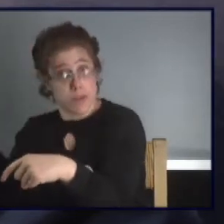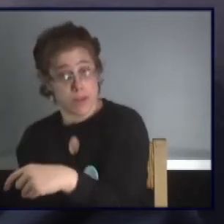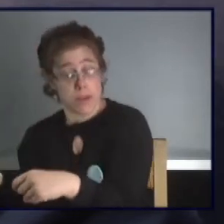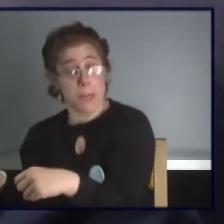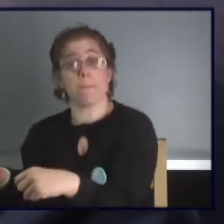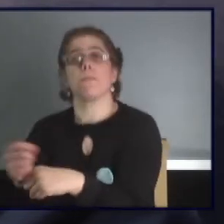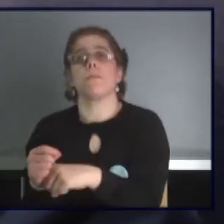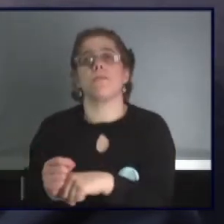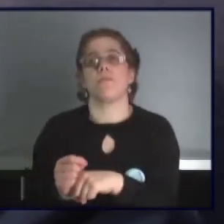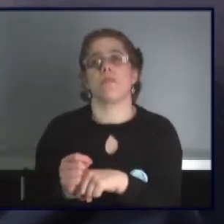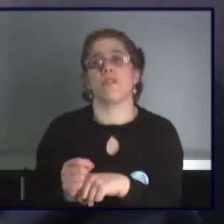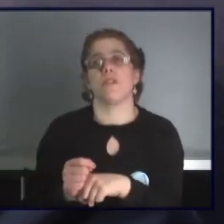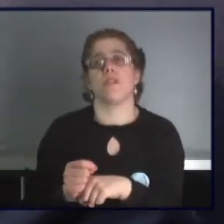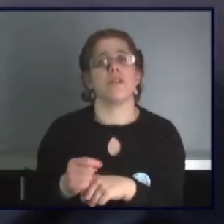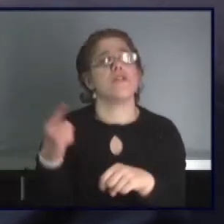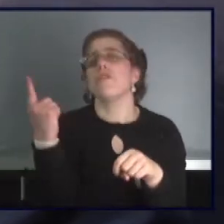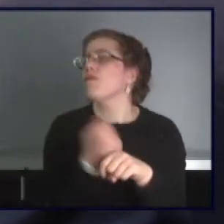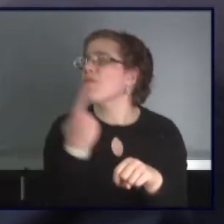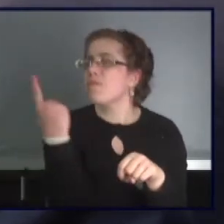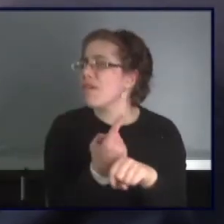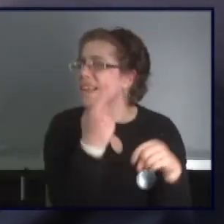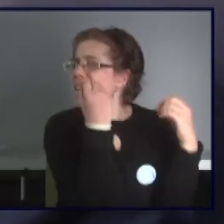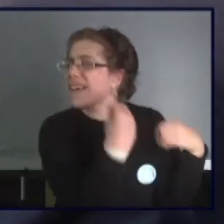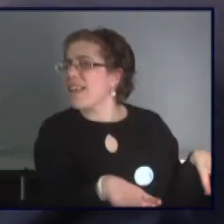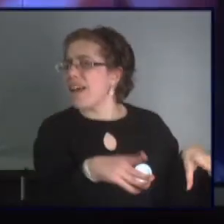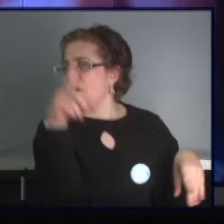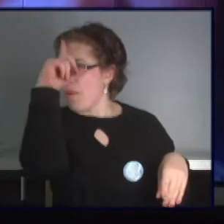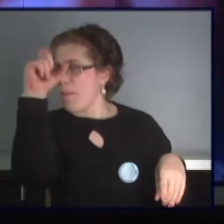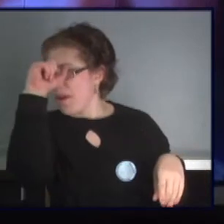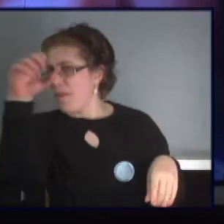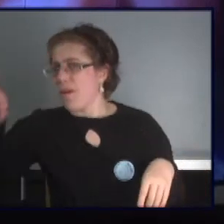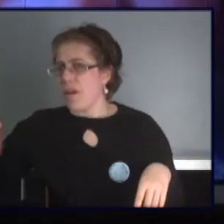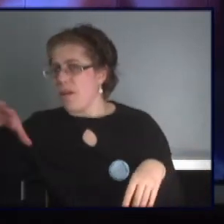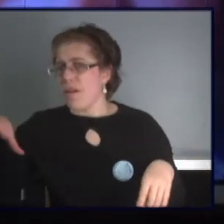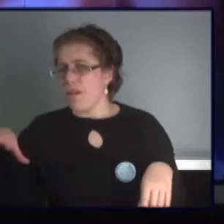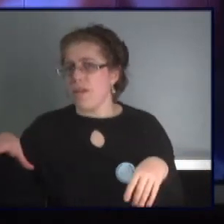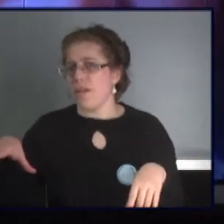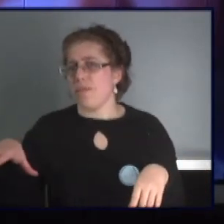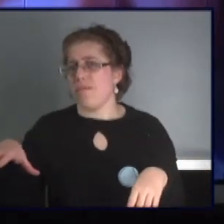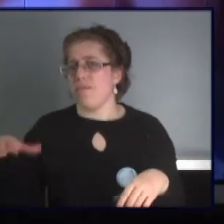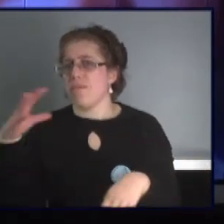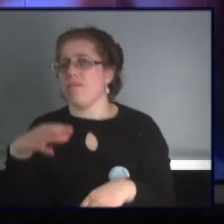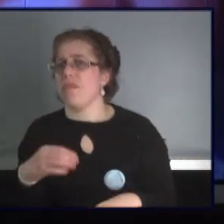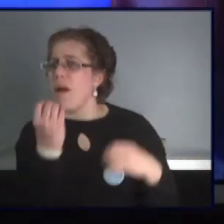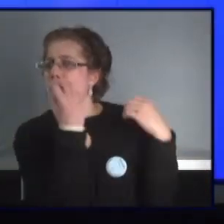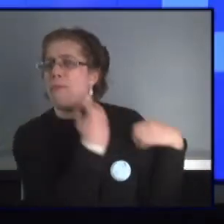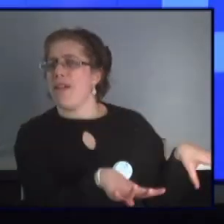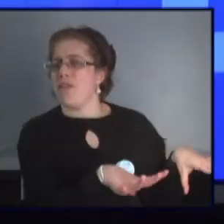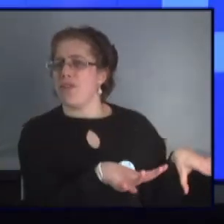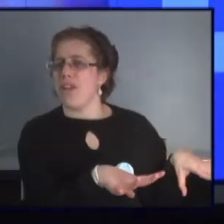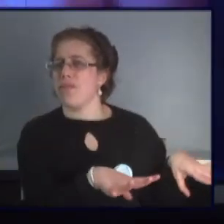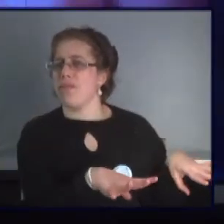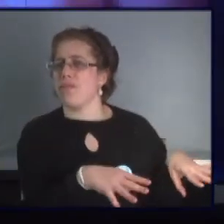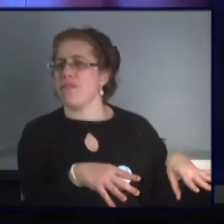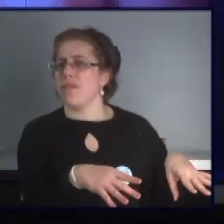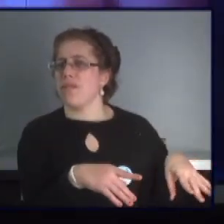y no puede quedar un hospital a la buena de dios de los recursos que pueda tener